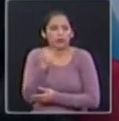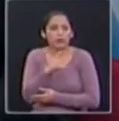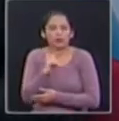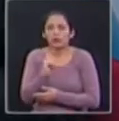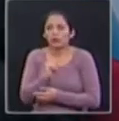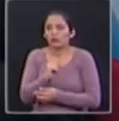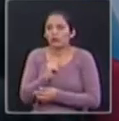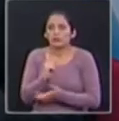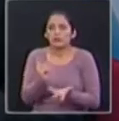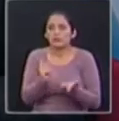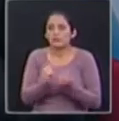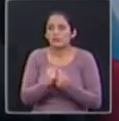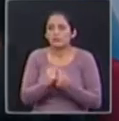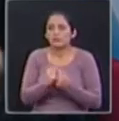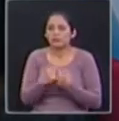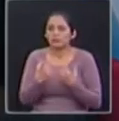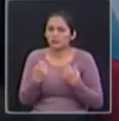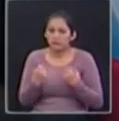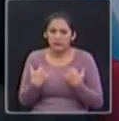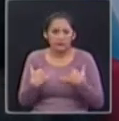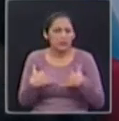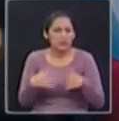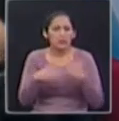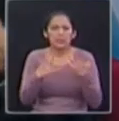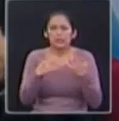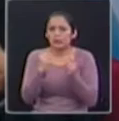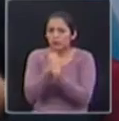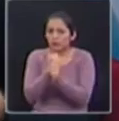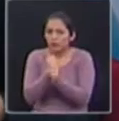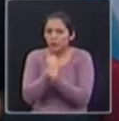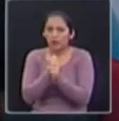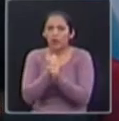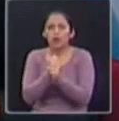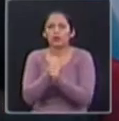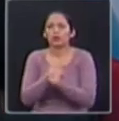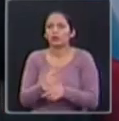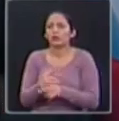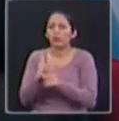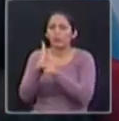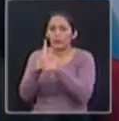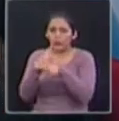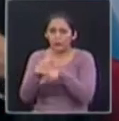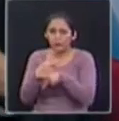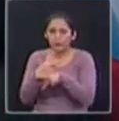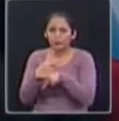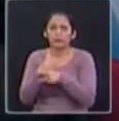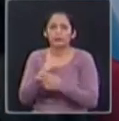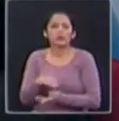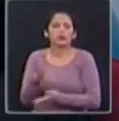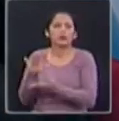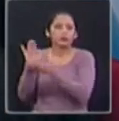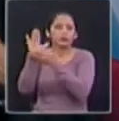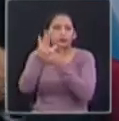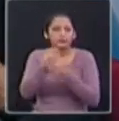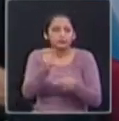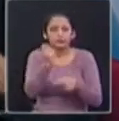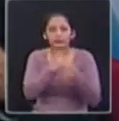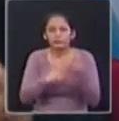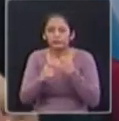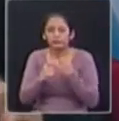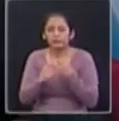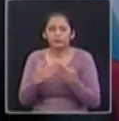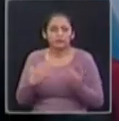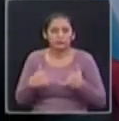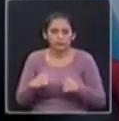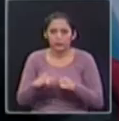dolarización sea la ayuda con más de exportaciones con más ingresos de dólares no con mecanismos ficticios de creación de liquidez como